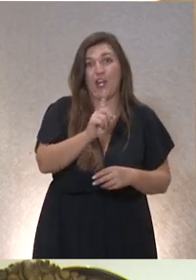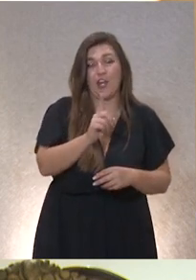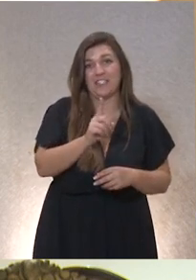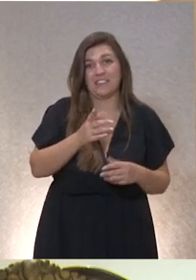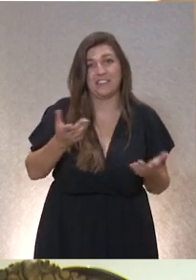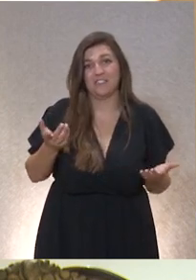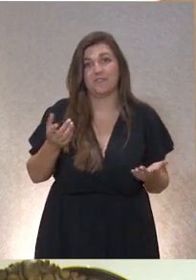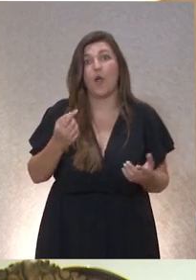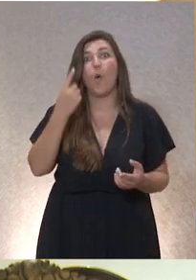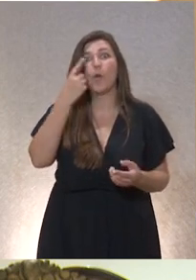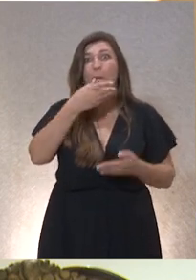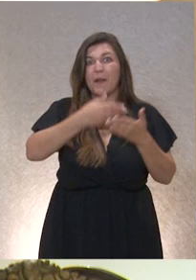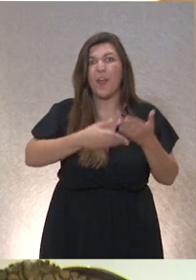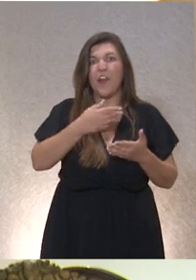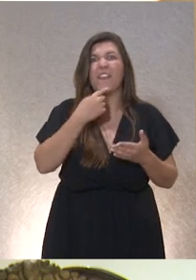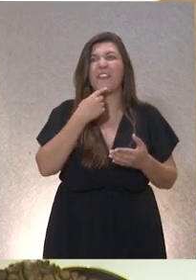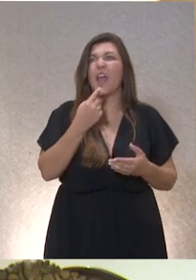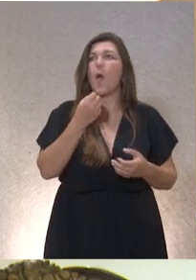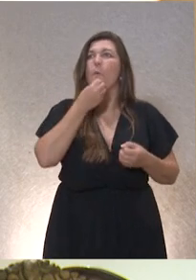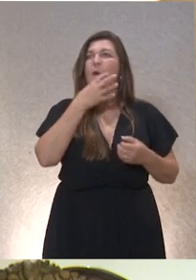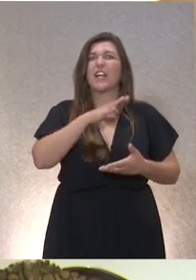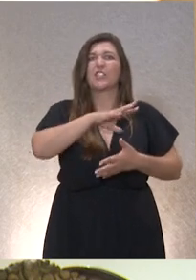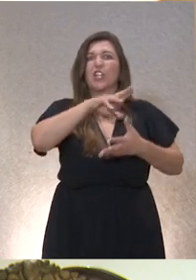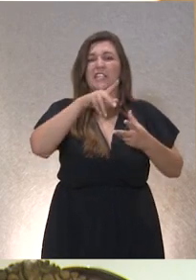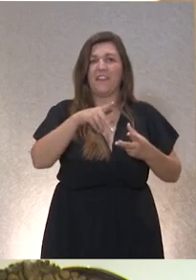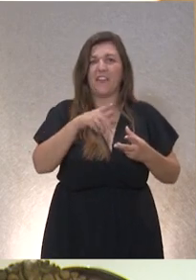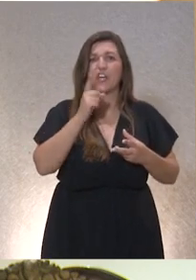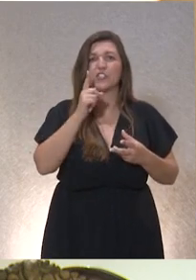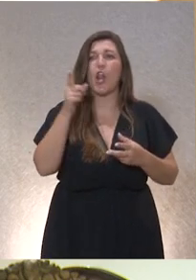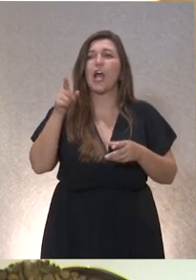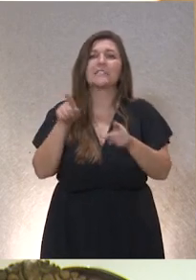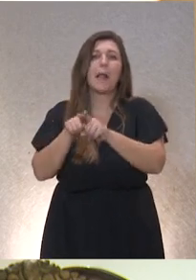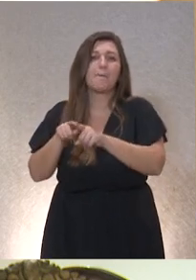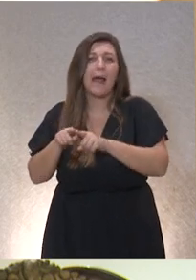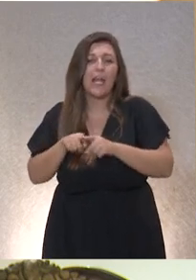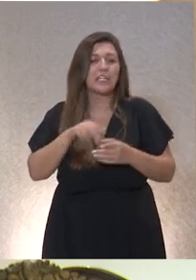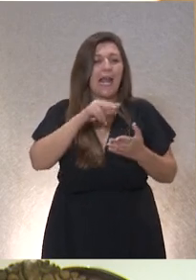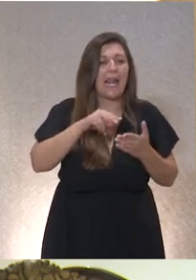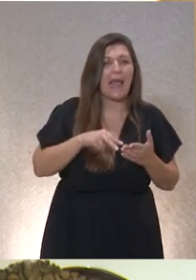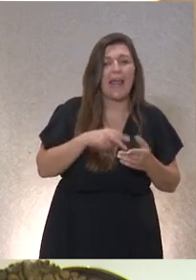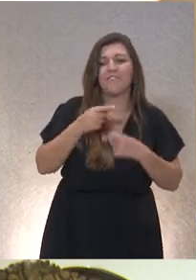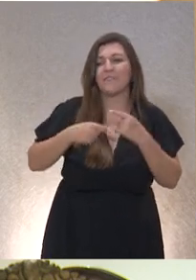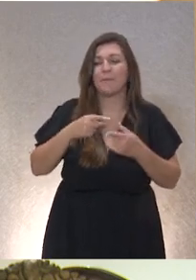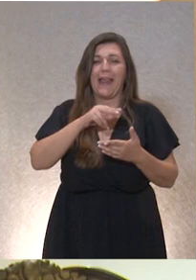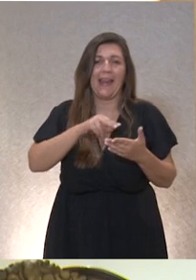que inventó un periódico solo de buenas noticias y solo leían sus hermanos y sus